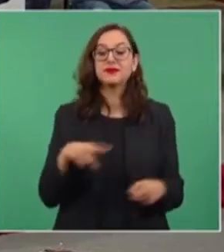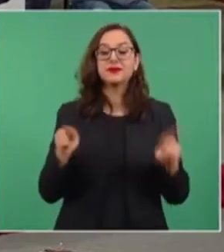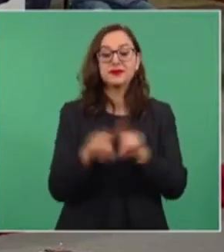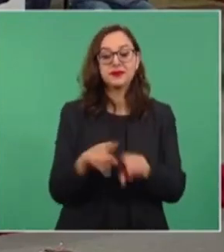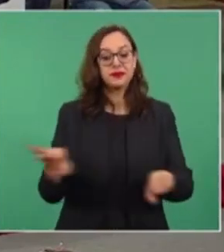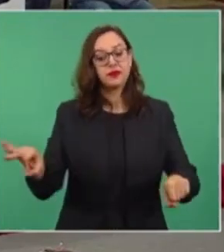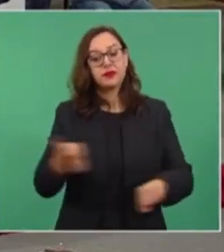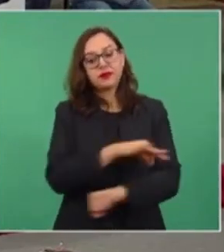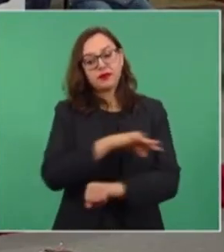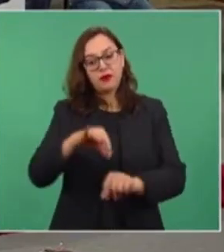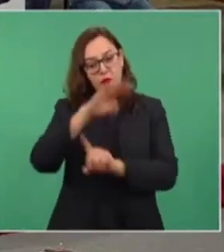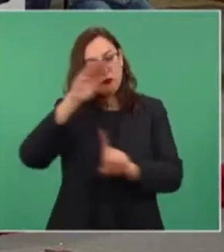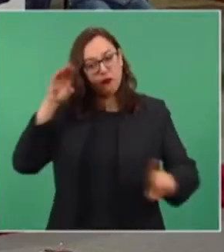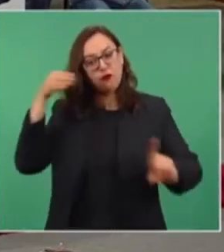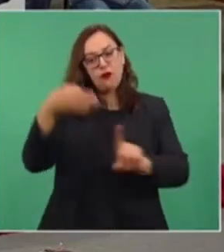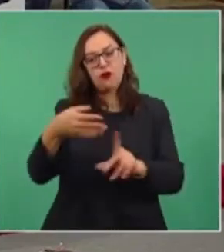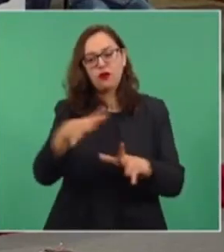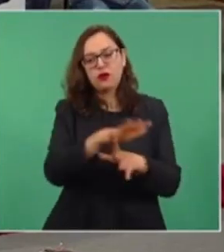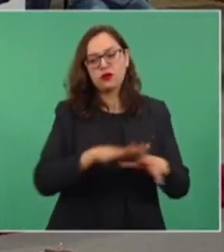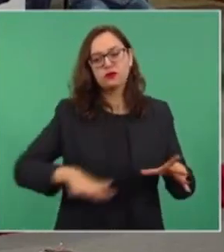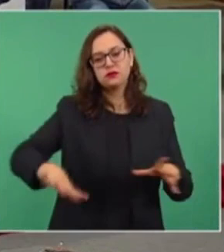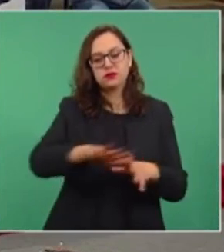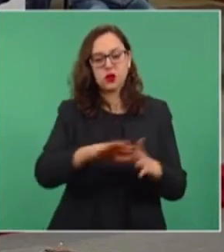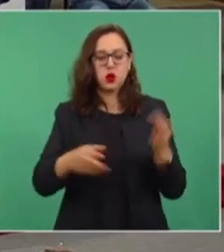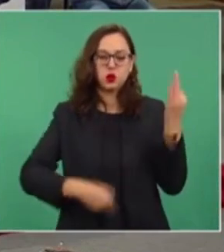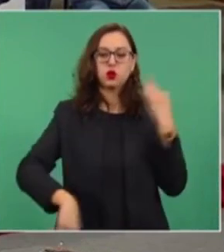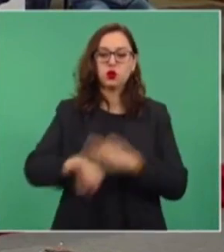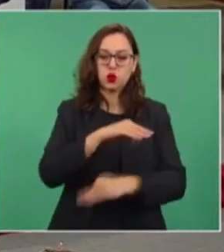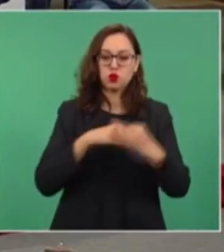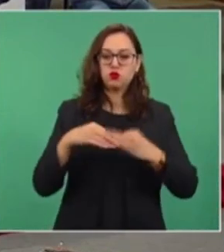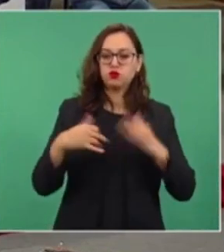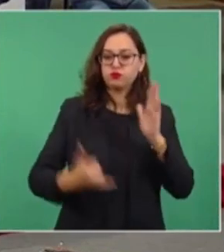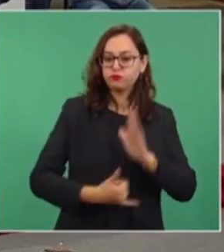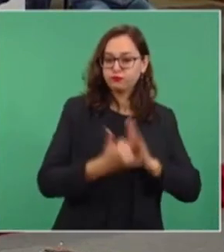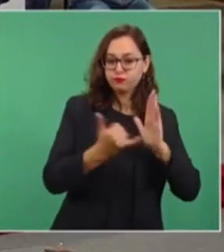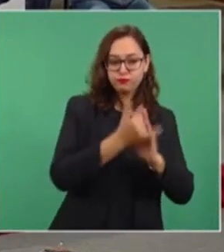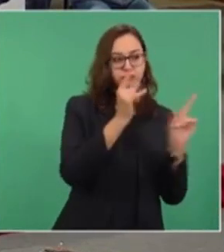social se están haciendo todas estas obras.